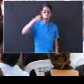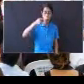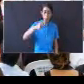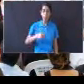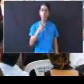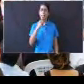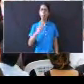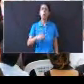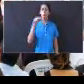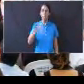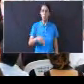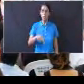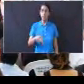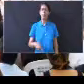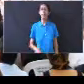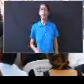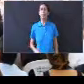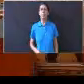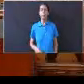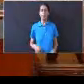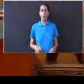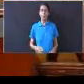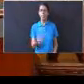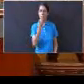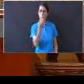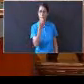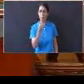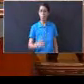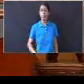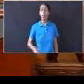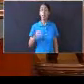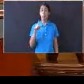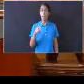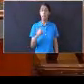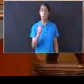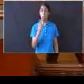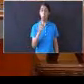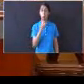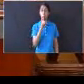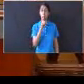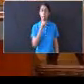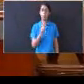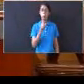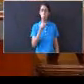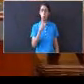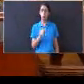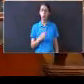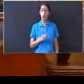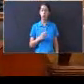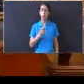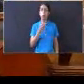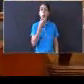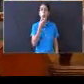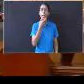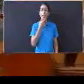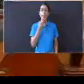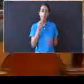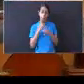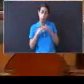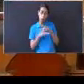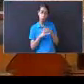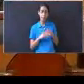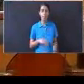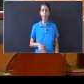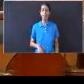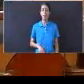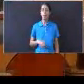Y todos, en ese momento todos callados. Algunos con una risa escondida para molestarlo después. Pero en el momento,